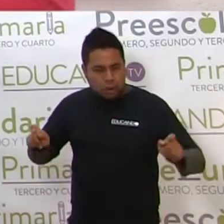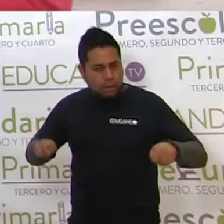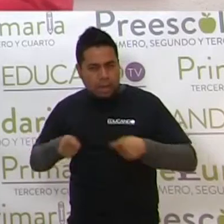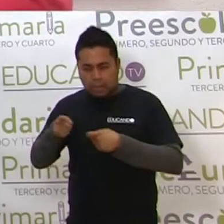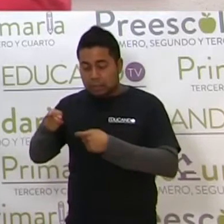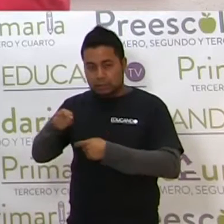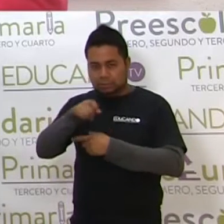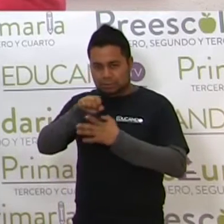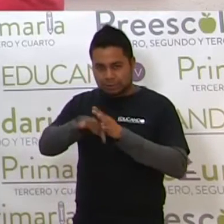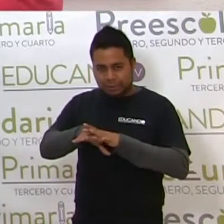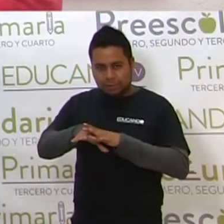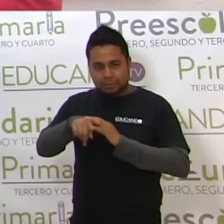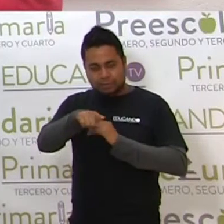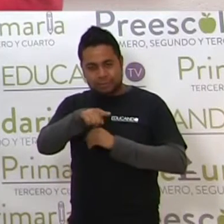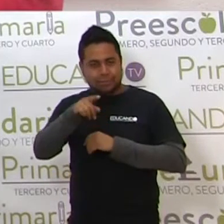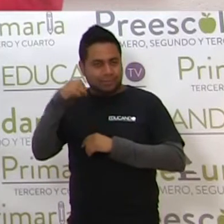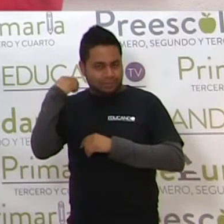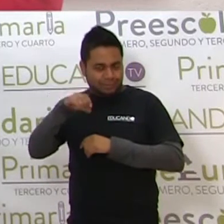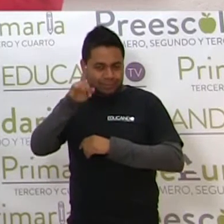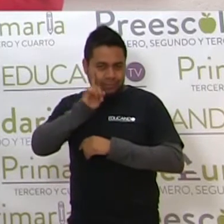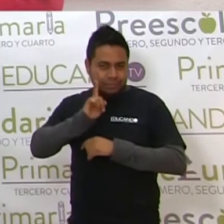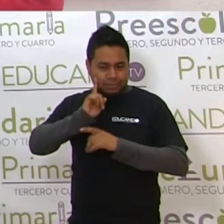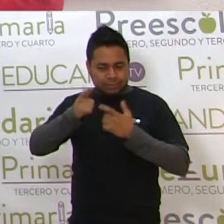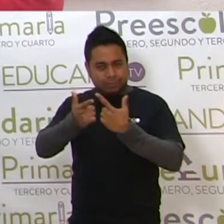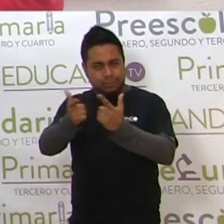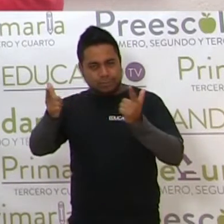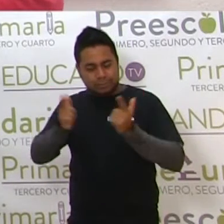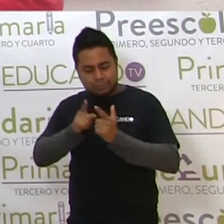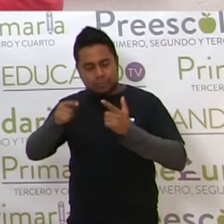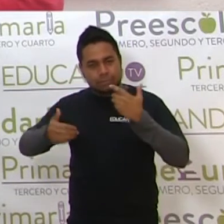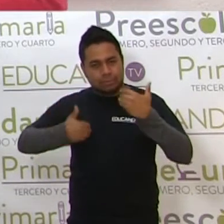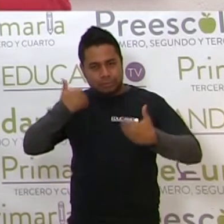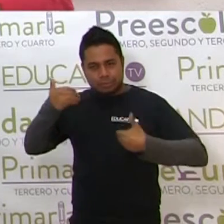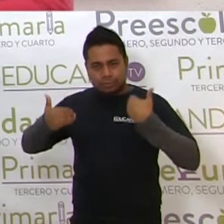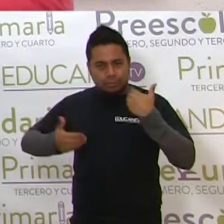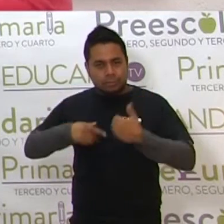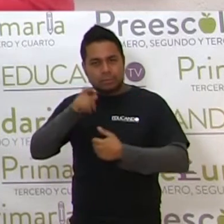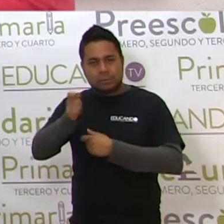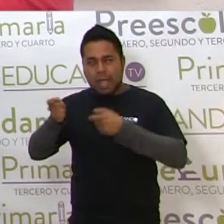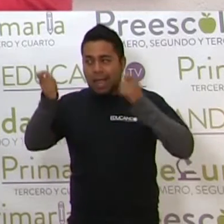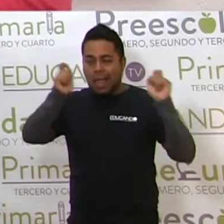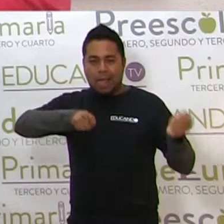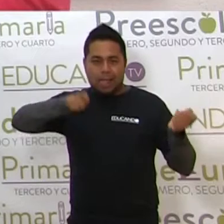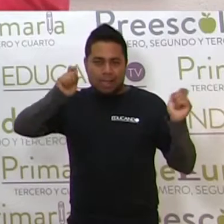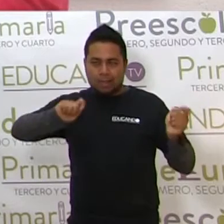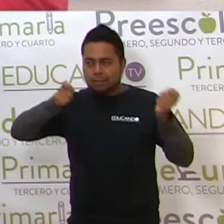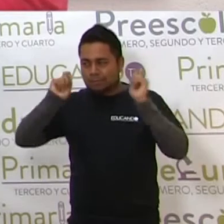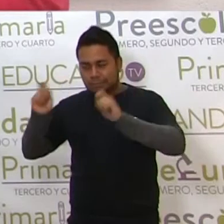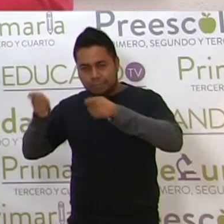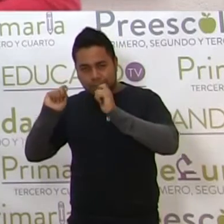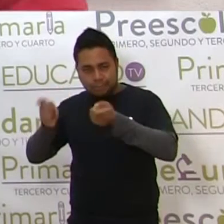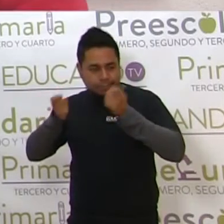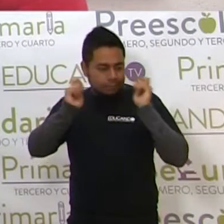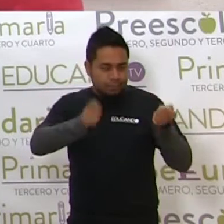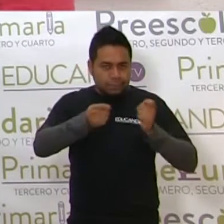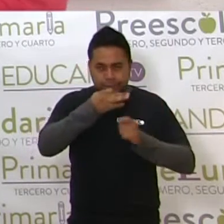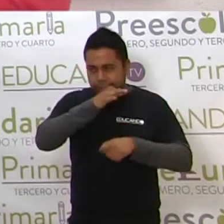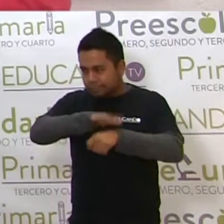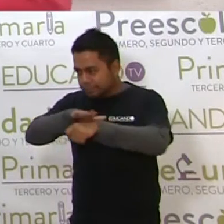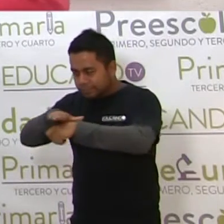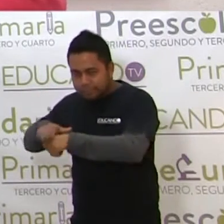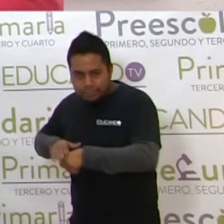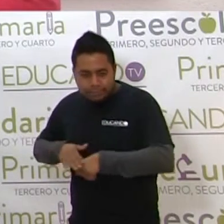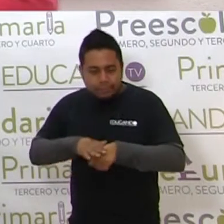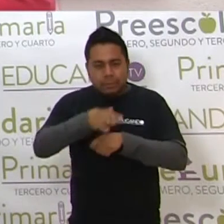chinas aquí en Oaxaca celebramos algo o hacemos algo que se llaman calendas donde anunciamos la festividad y son